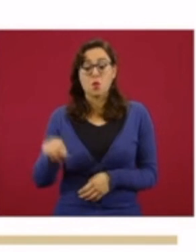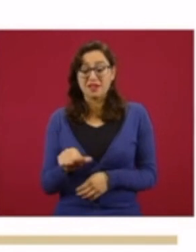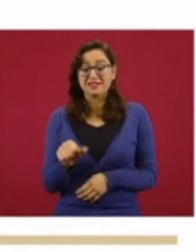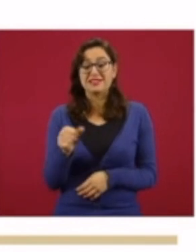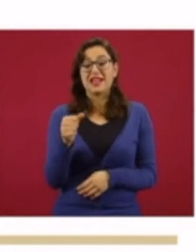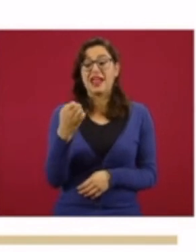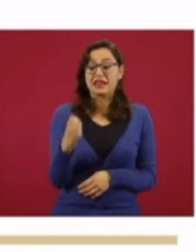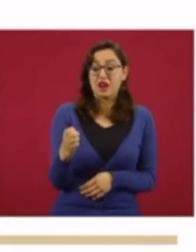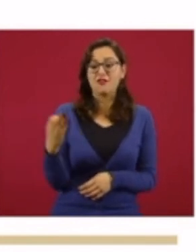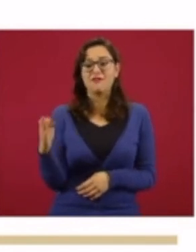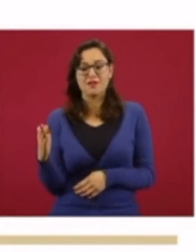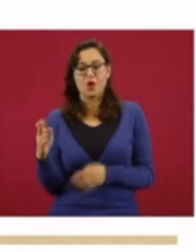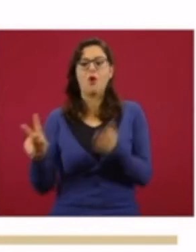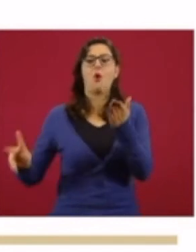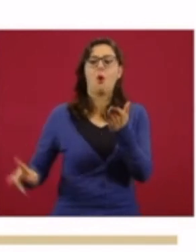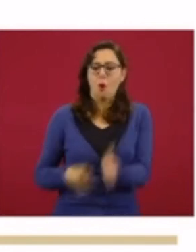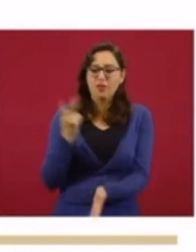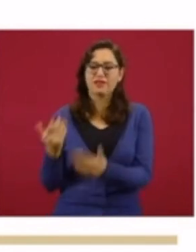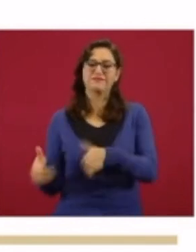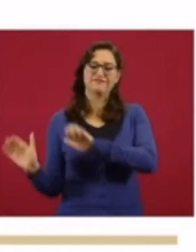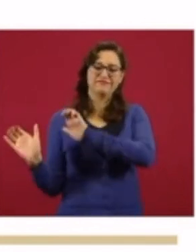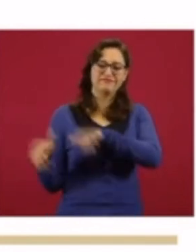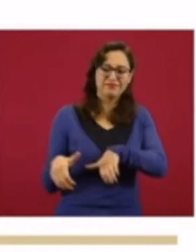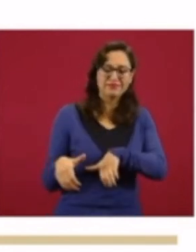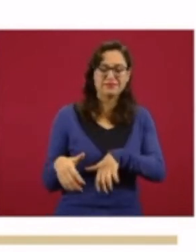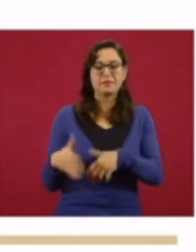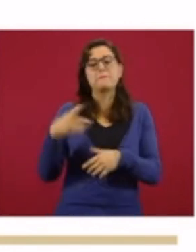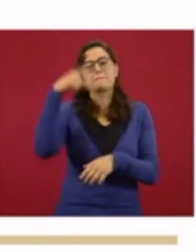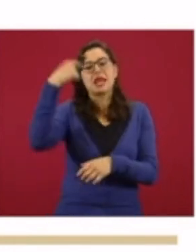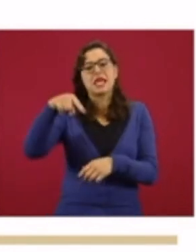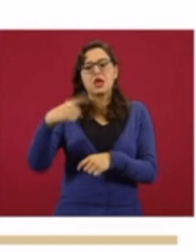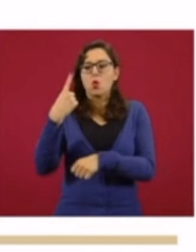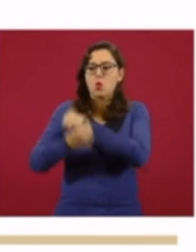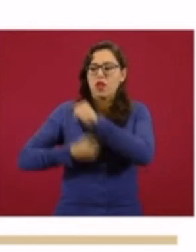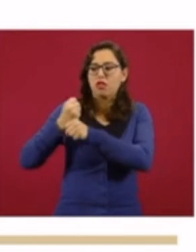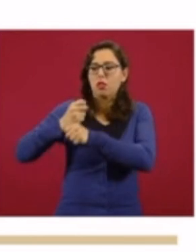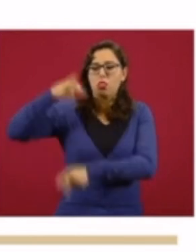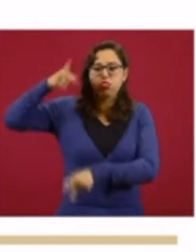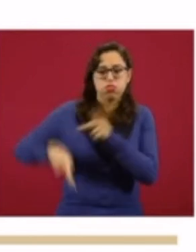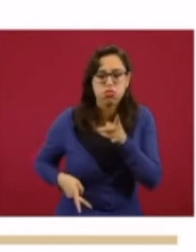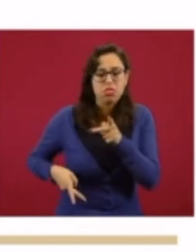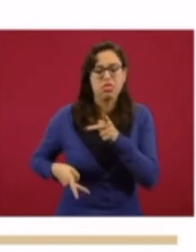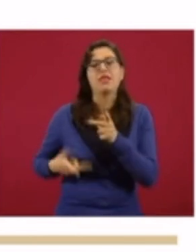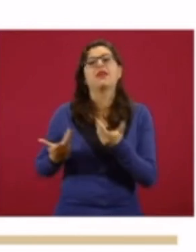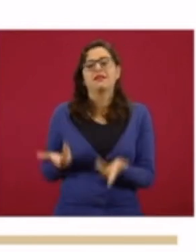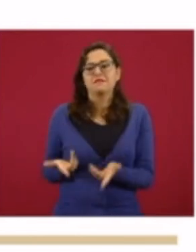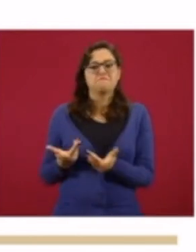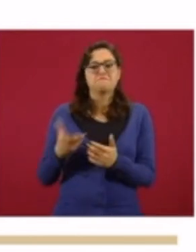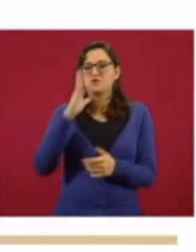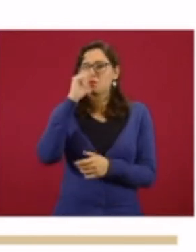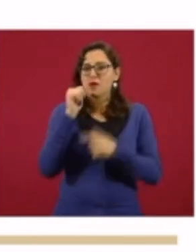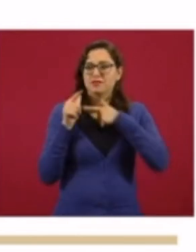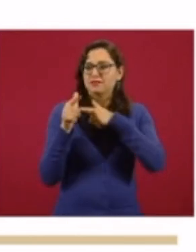para no generar antigüedad y no adquirir derechos rompiendo con la continuidad de la relación